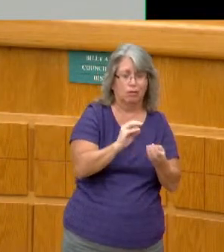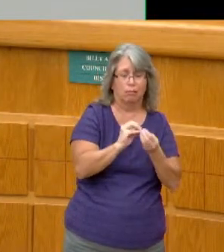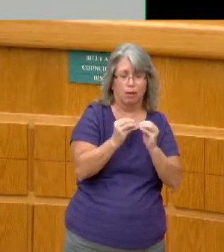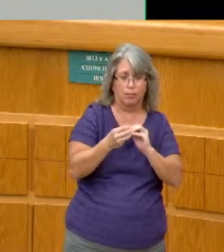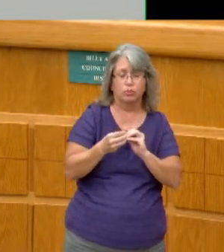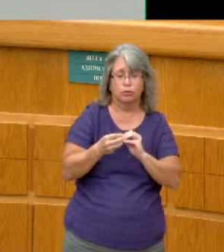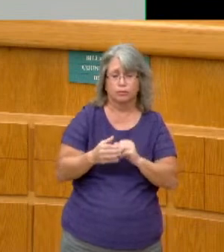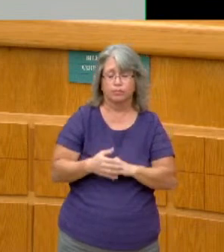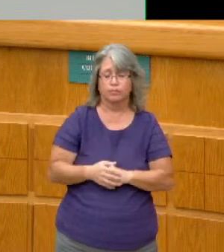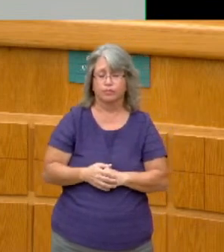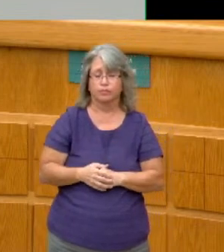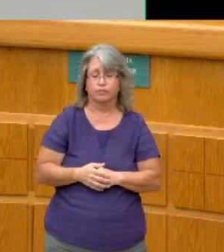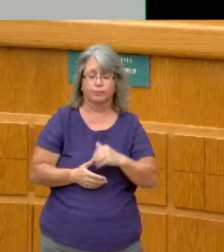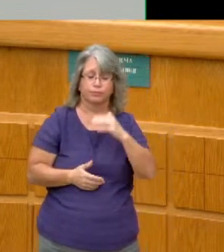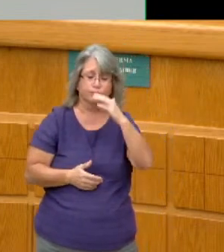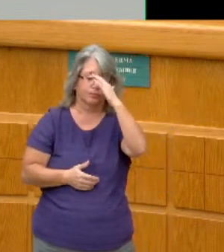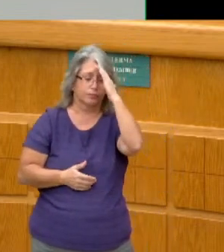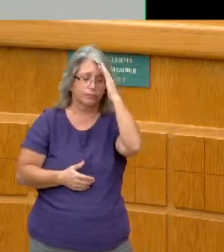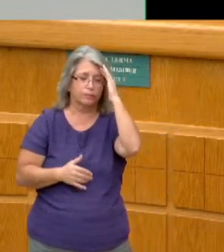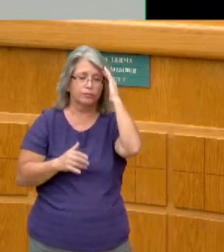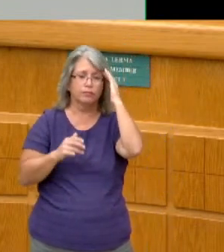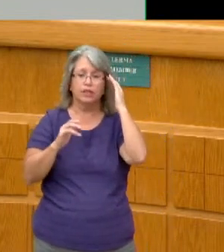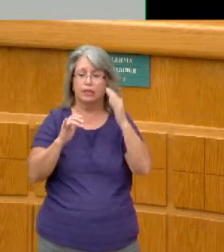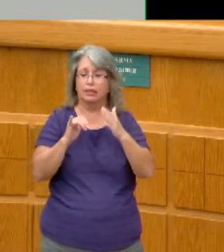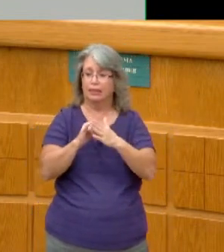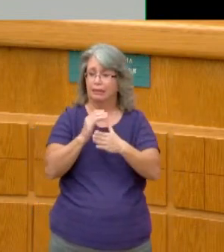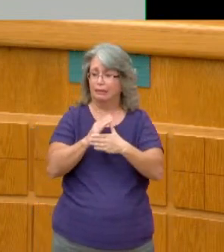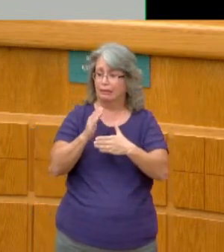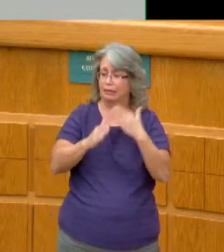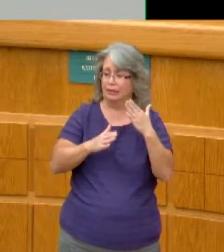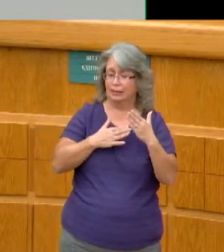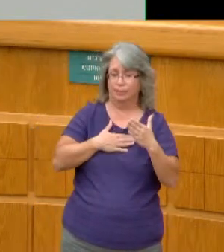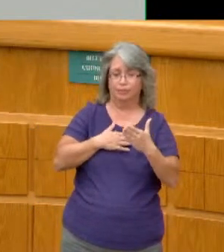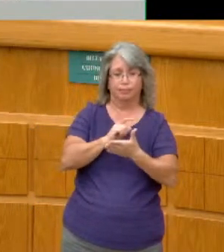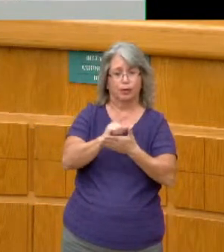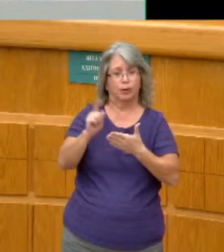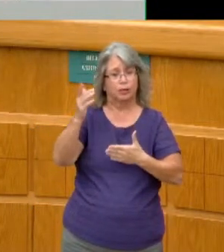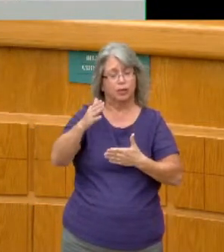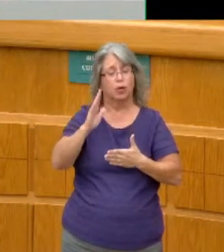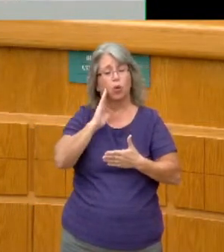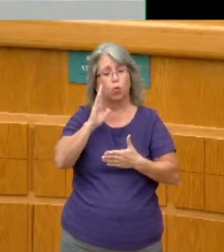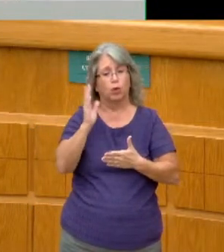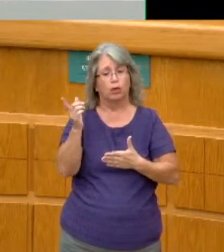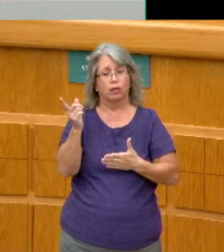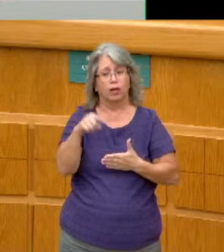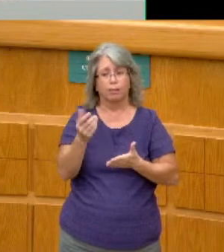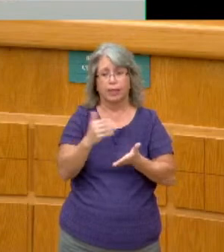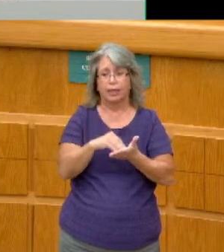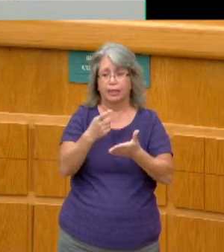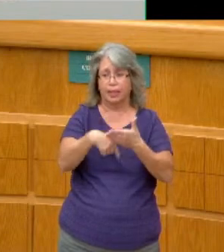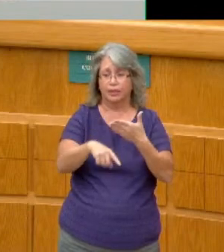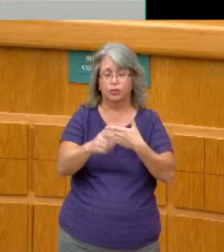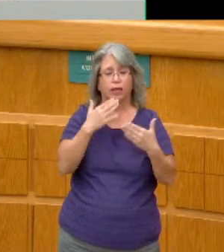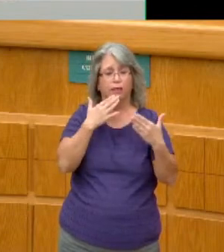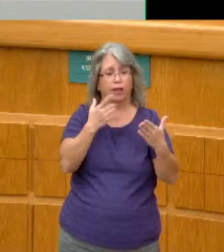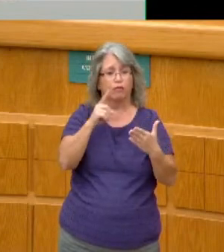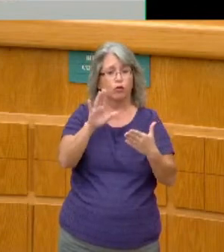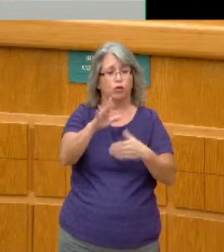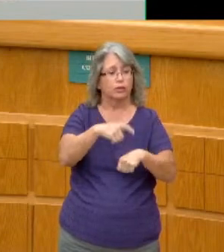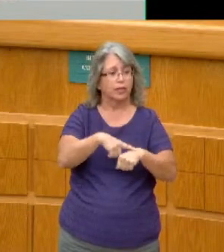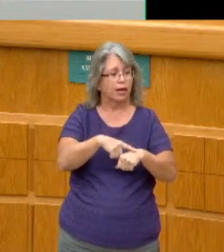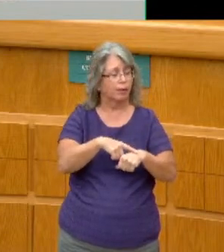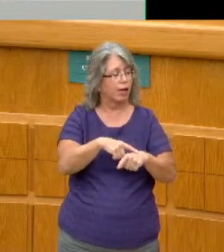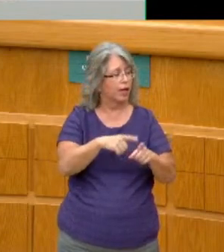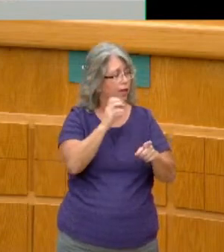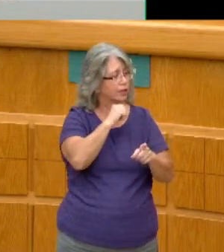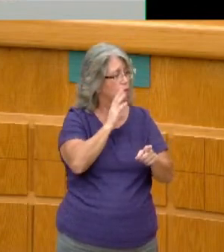going up. So that's it for this week. We'll update you next week, and thank you very much for your time. We'll have a translation,